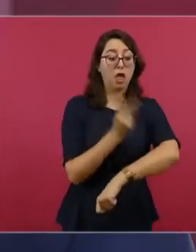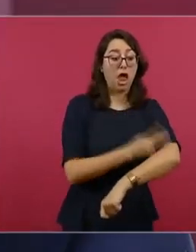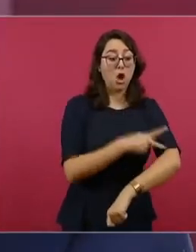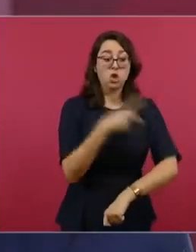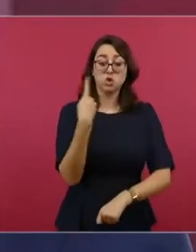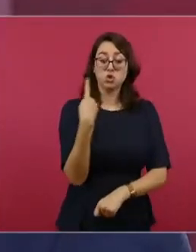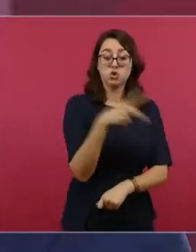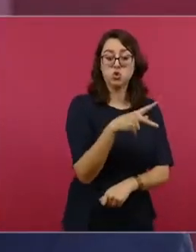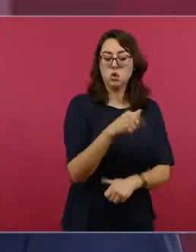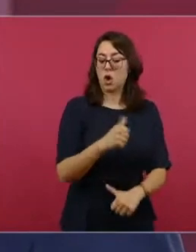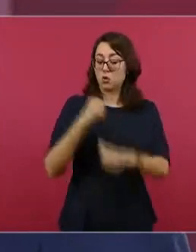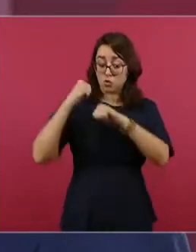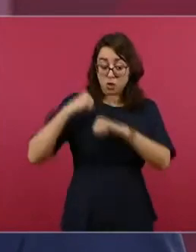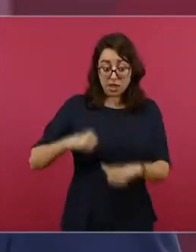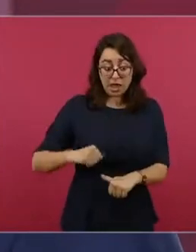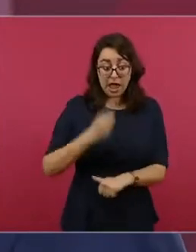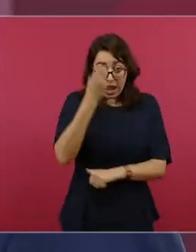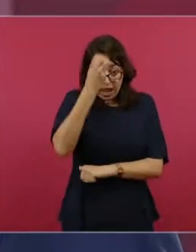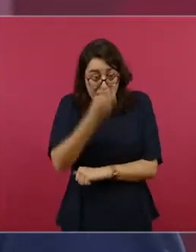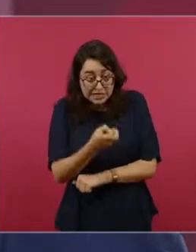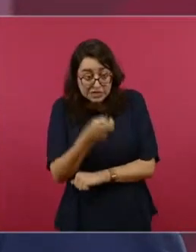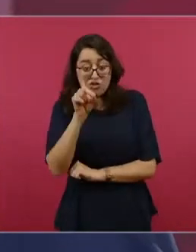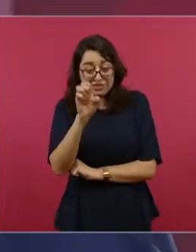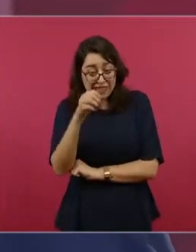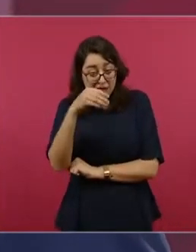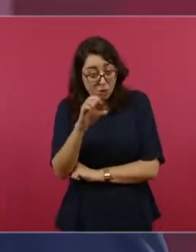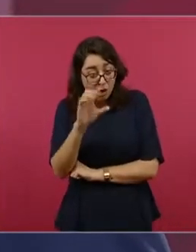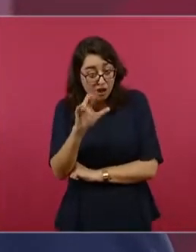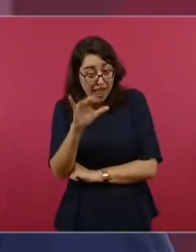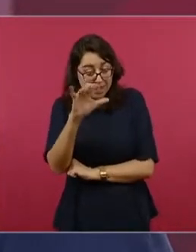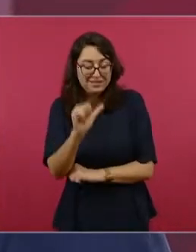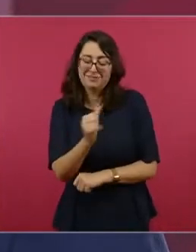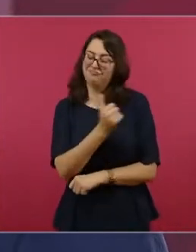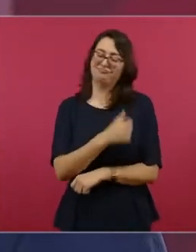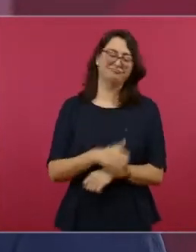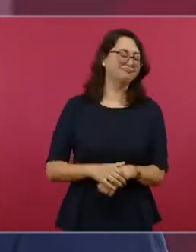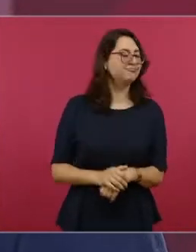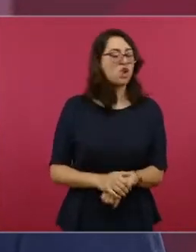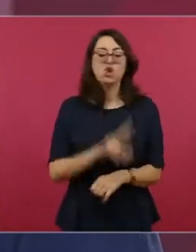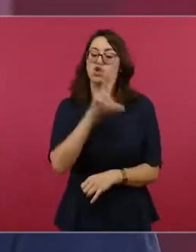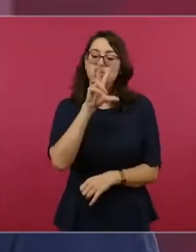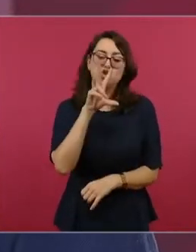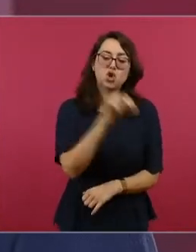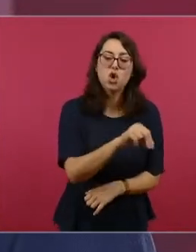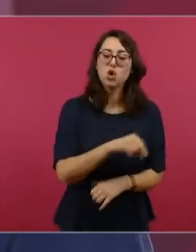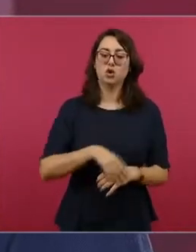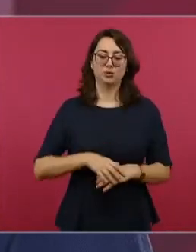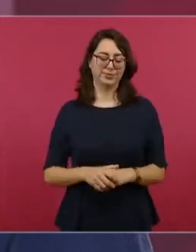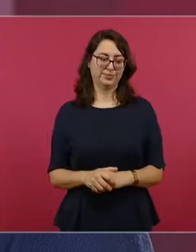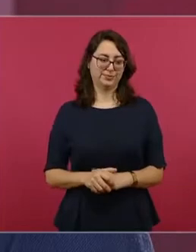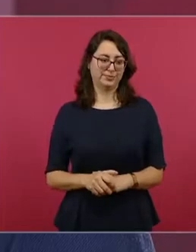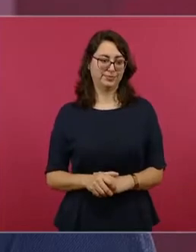no de los dueños de los medios de manipulación,